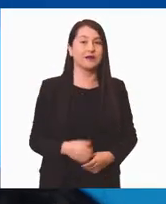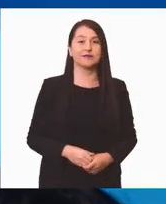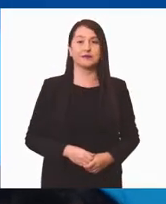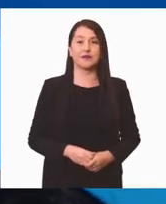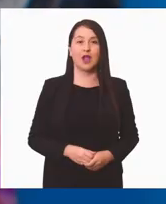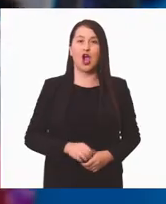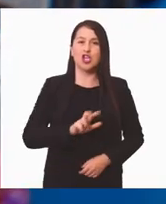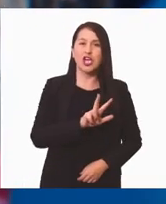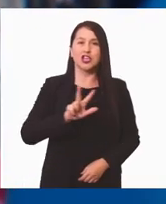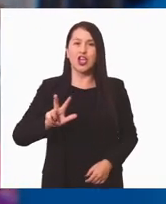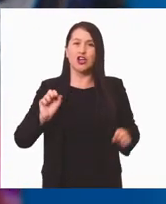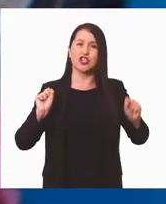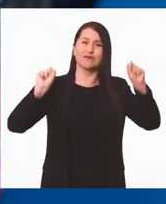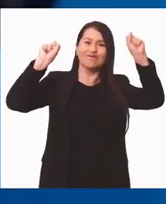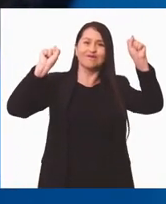¡88!